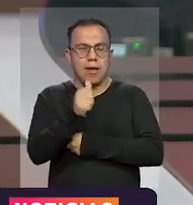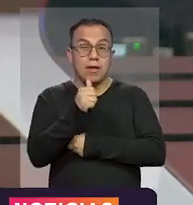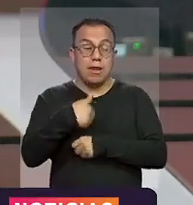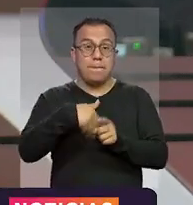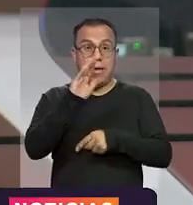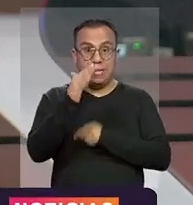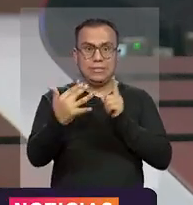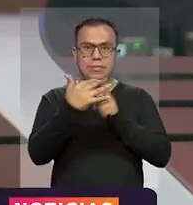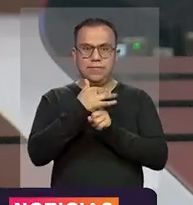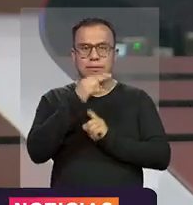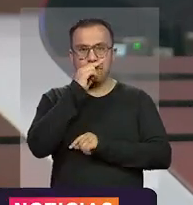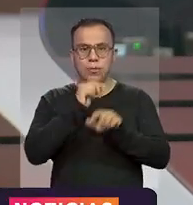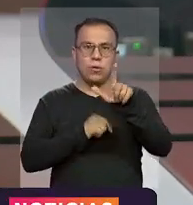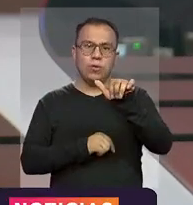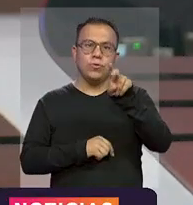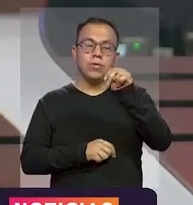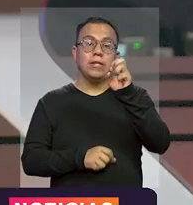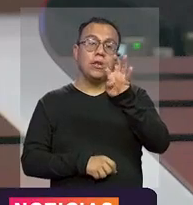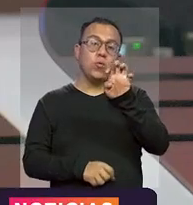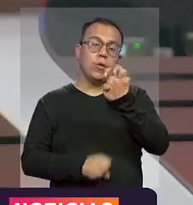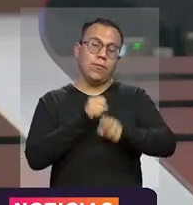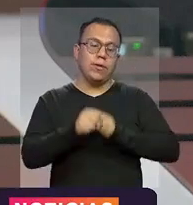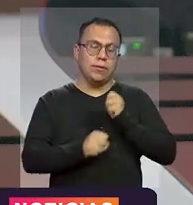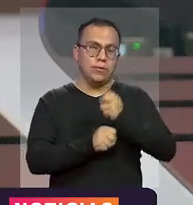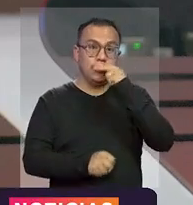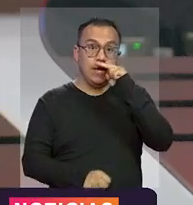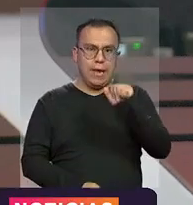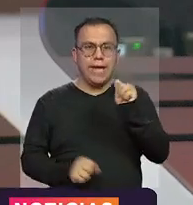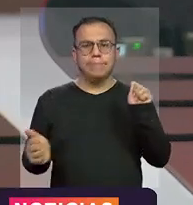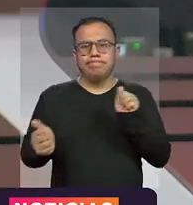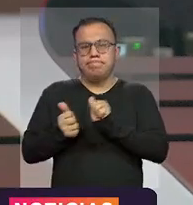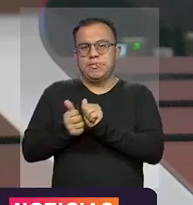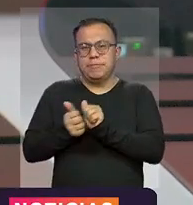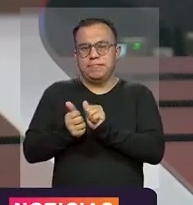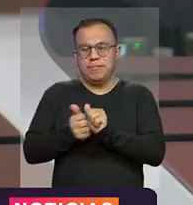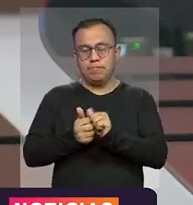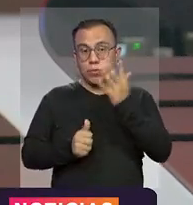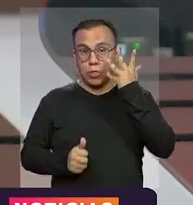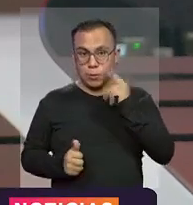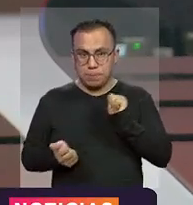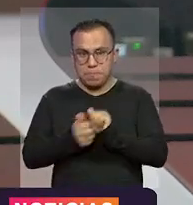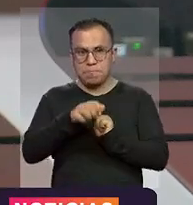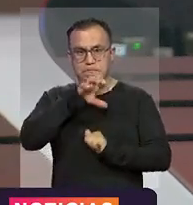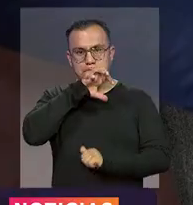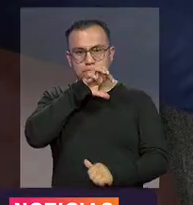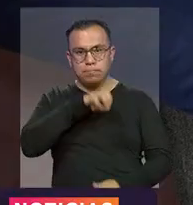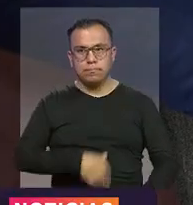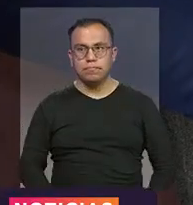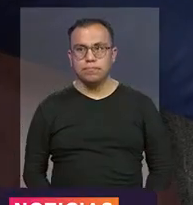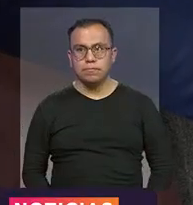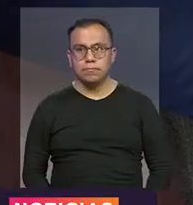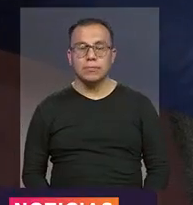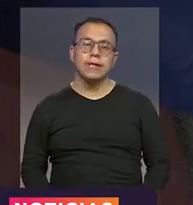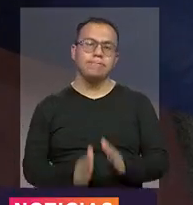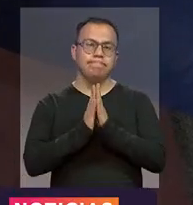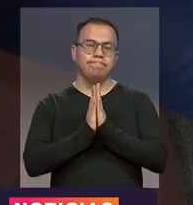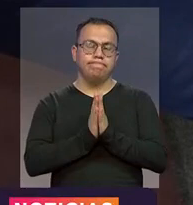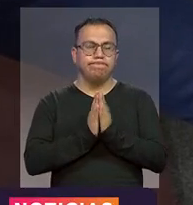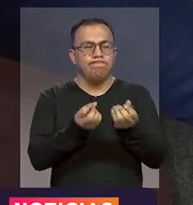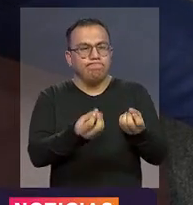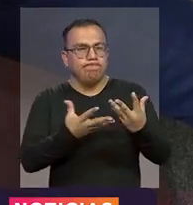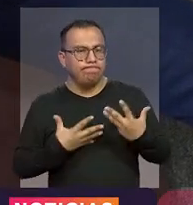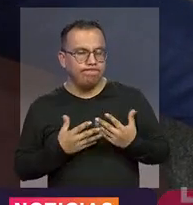afectada ha sido luciana una niña de nueve años que era con quien se la pasaba a diario la mascota por favor me lo